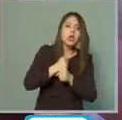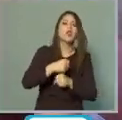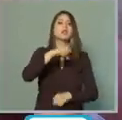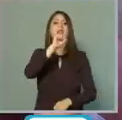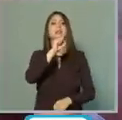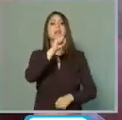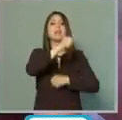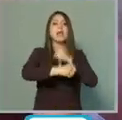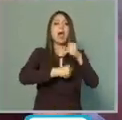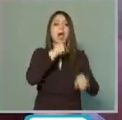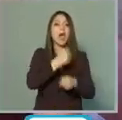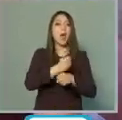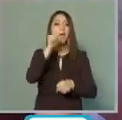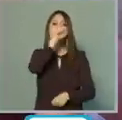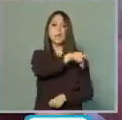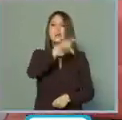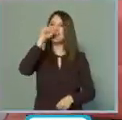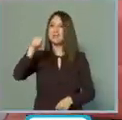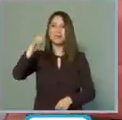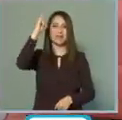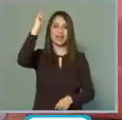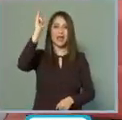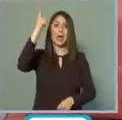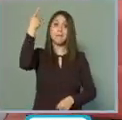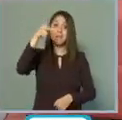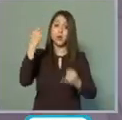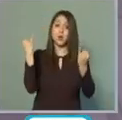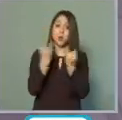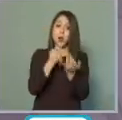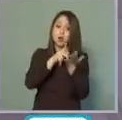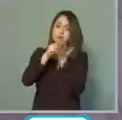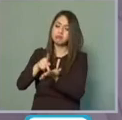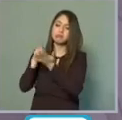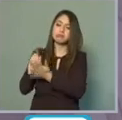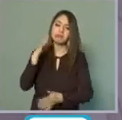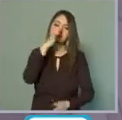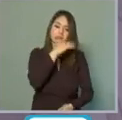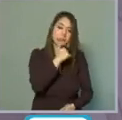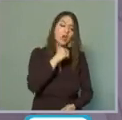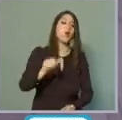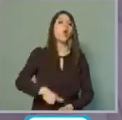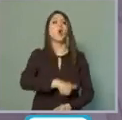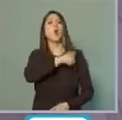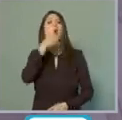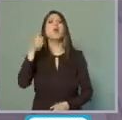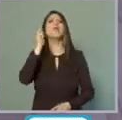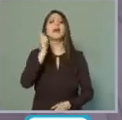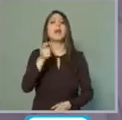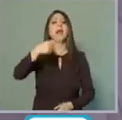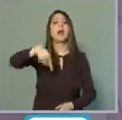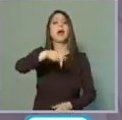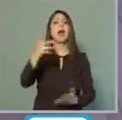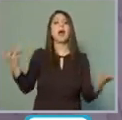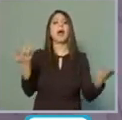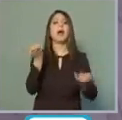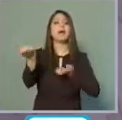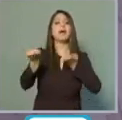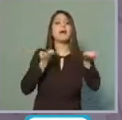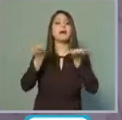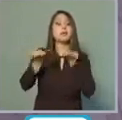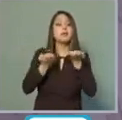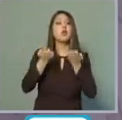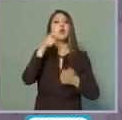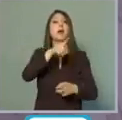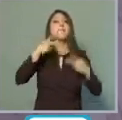60 años. ¿Me explico? Otro factor que influye mucho, si somos deportistas. Una persona